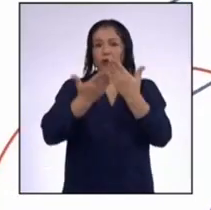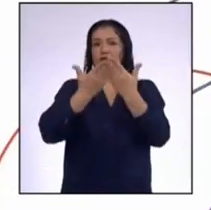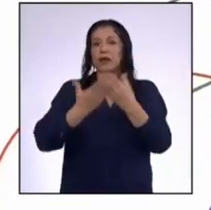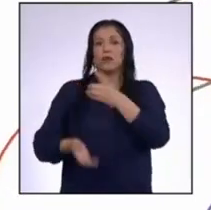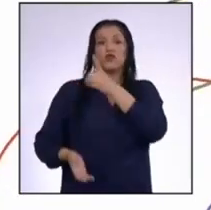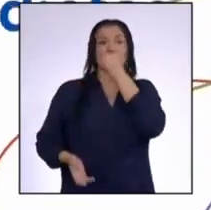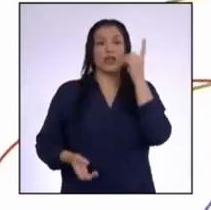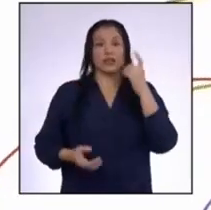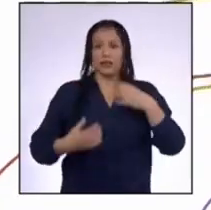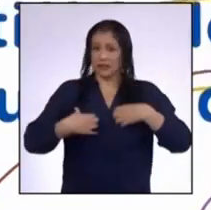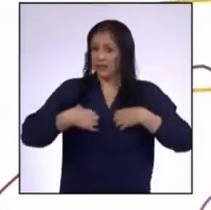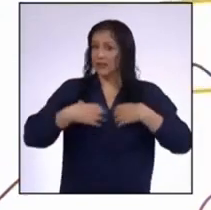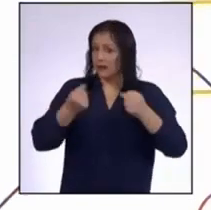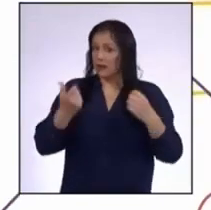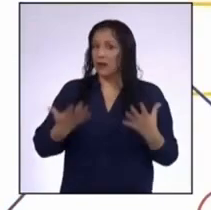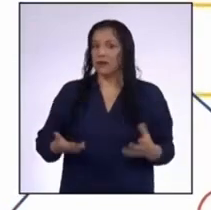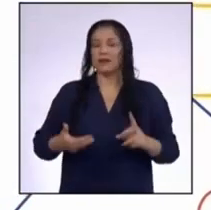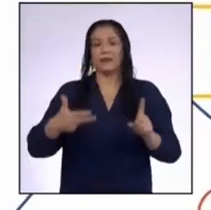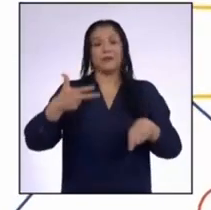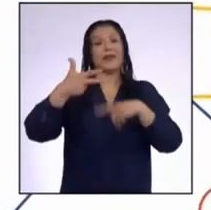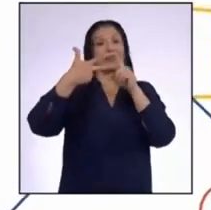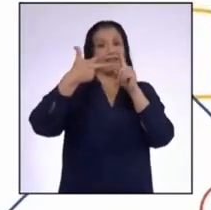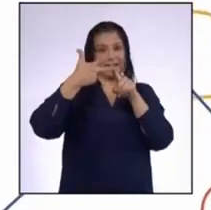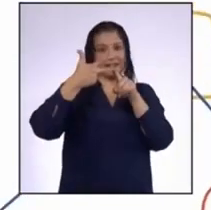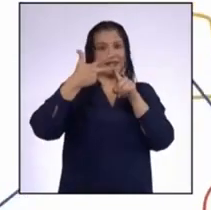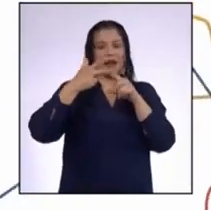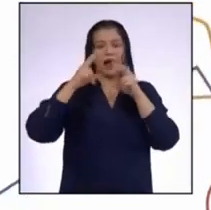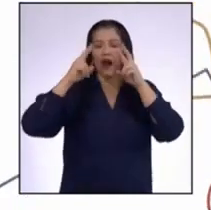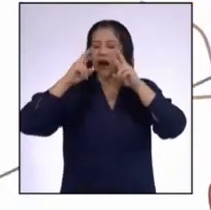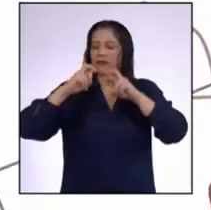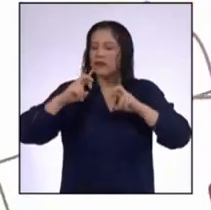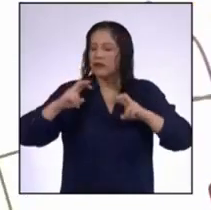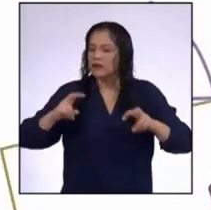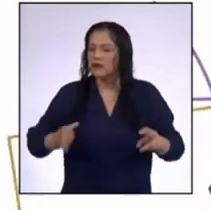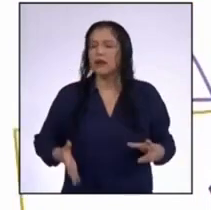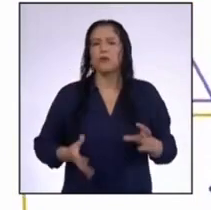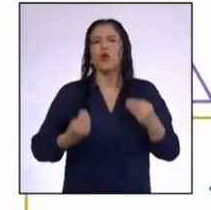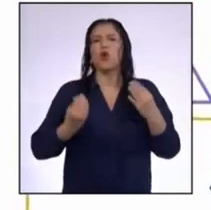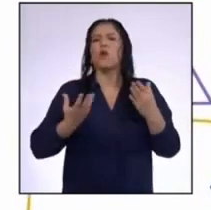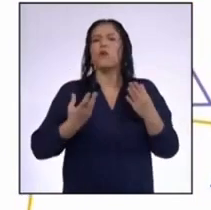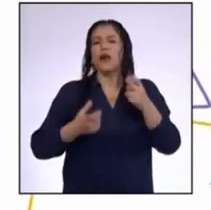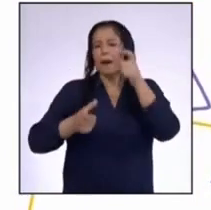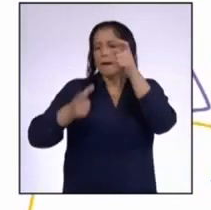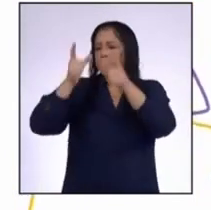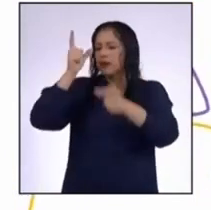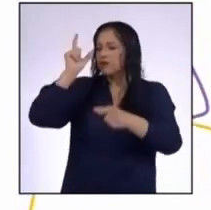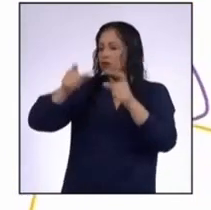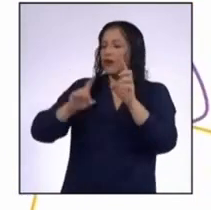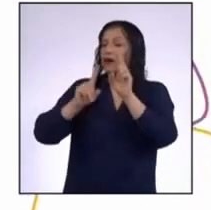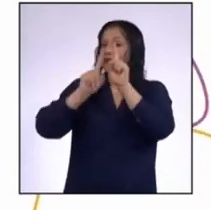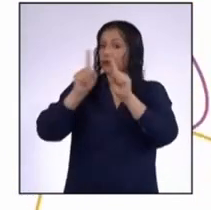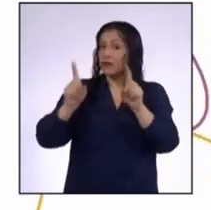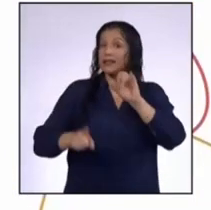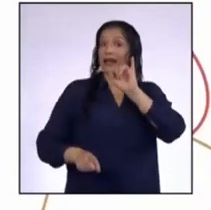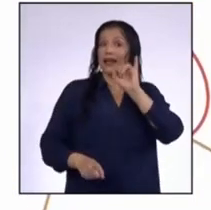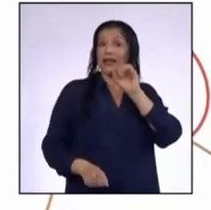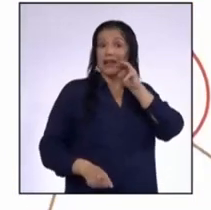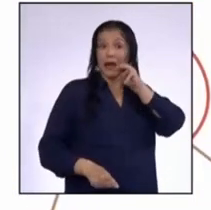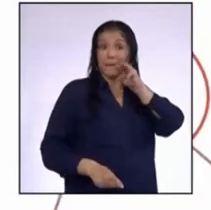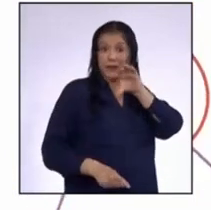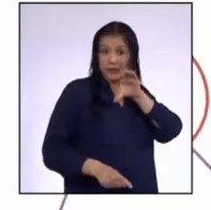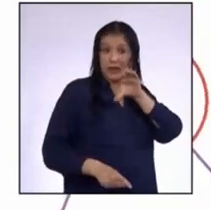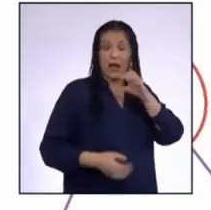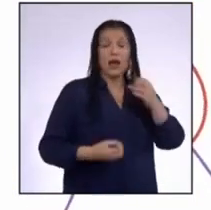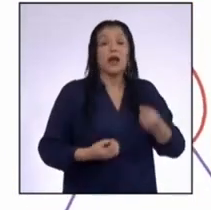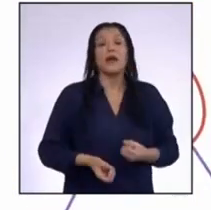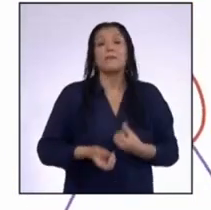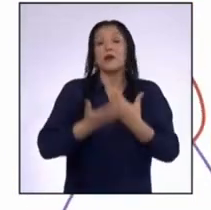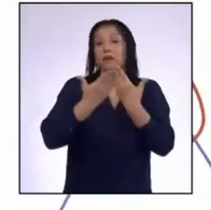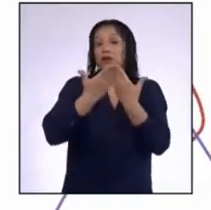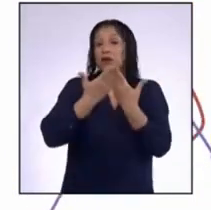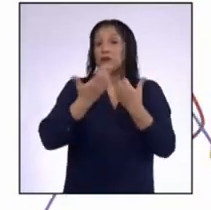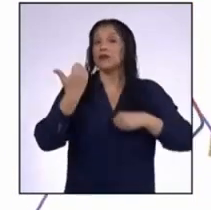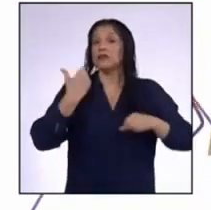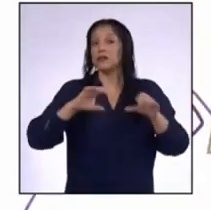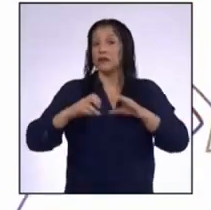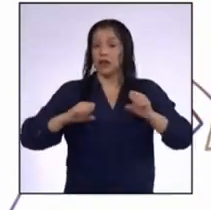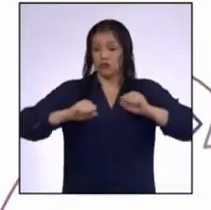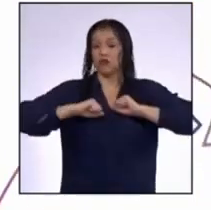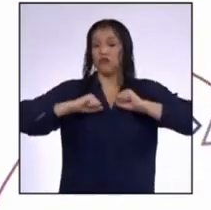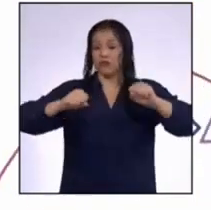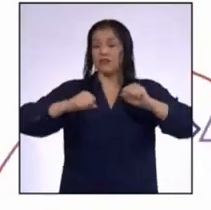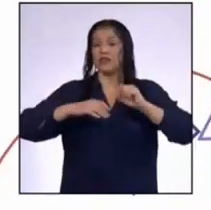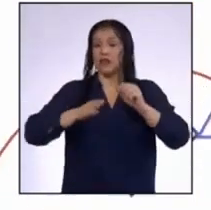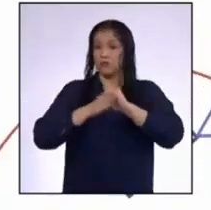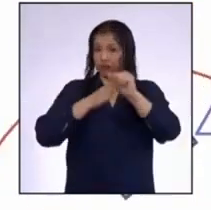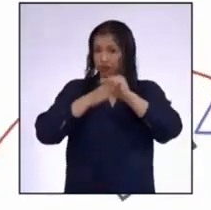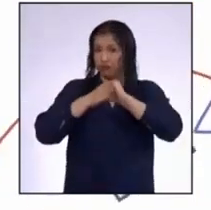dietas saludables. 3. Analizaremos las condiciones de personas con diferente IMC y propondremos actividades físicas